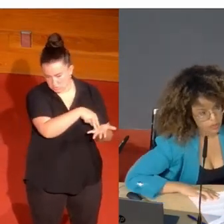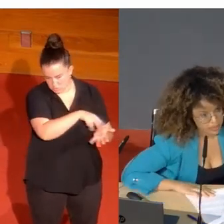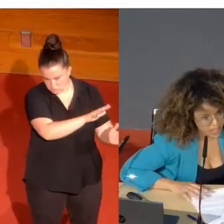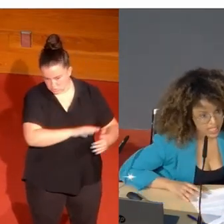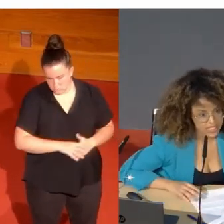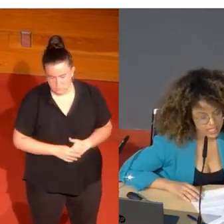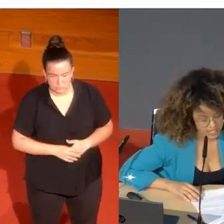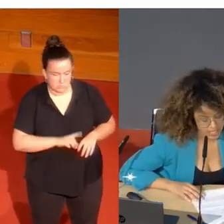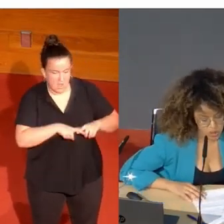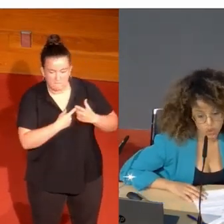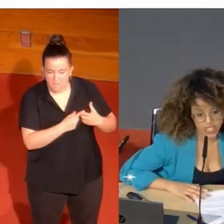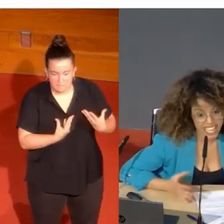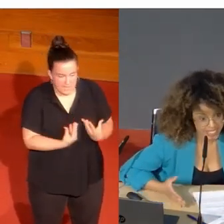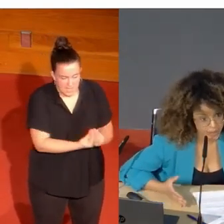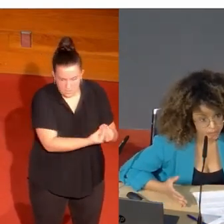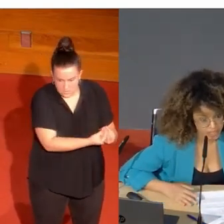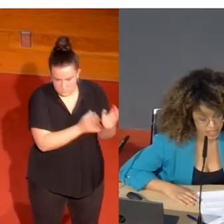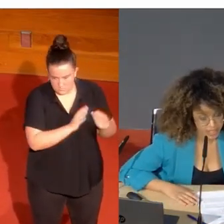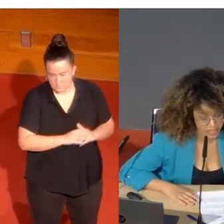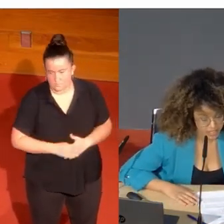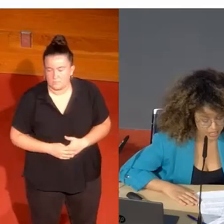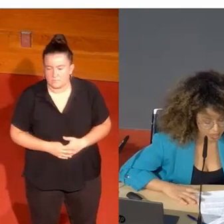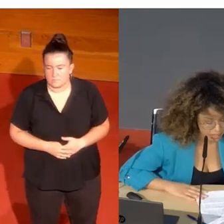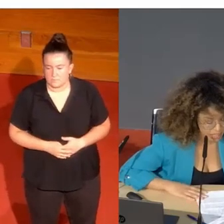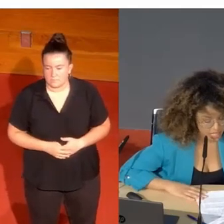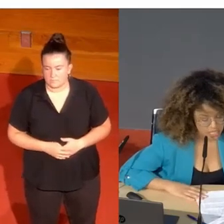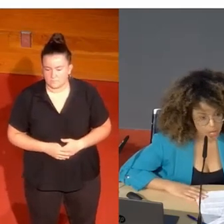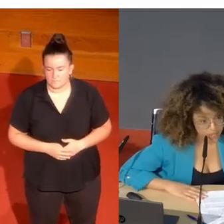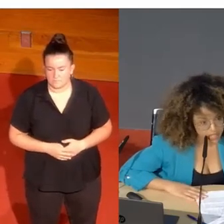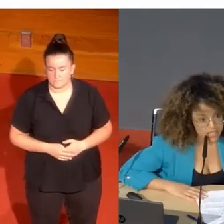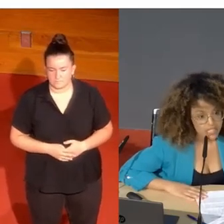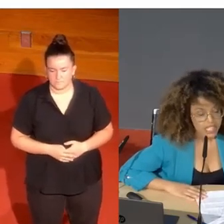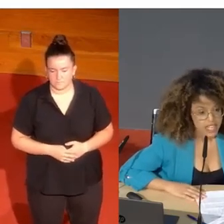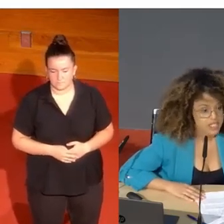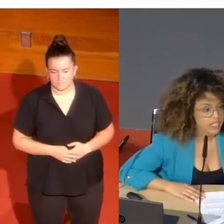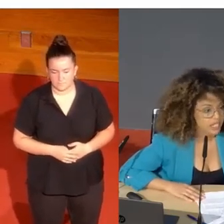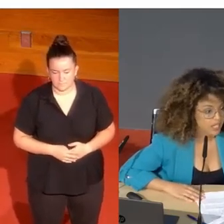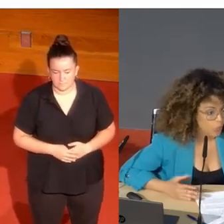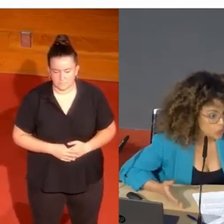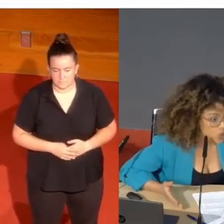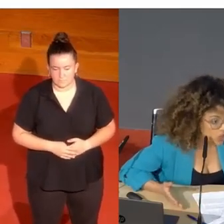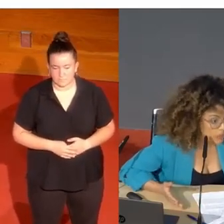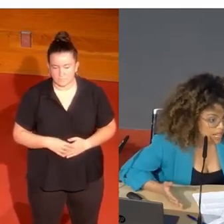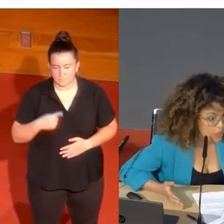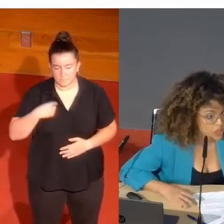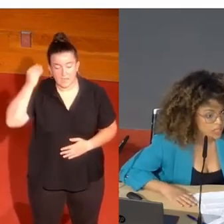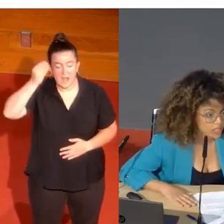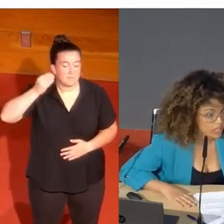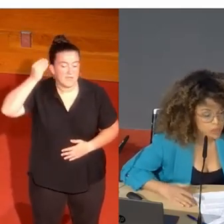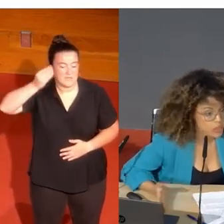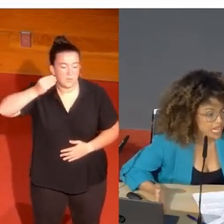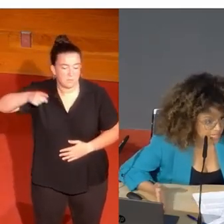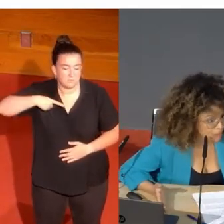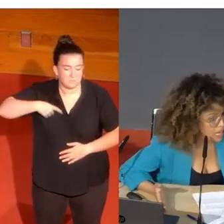Él y su familia eh De hecho lo que hacen el el régimen saudí es que cuando cuando son liberados